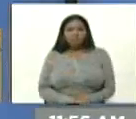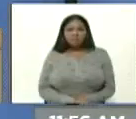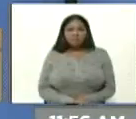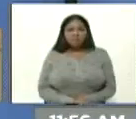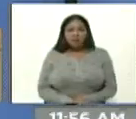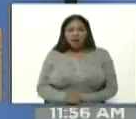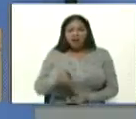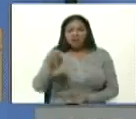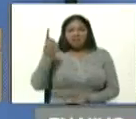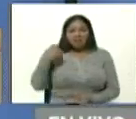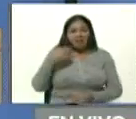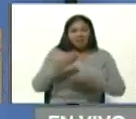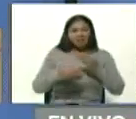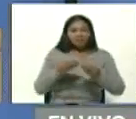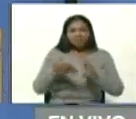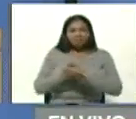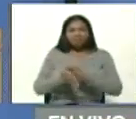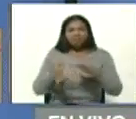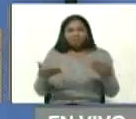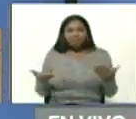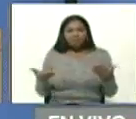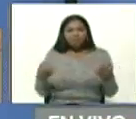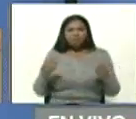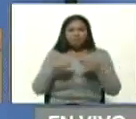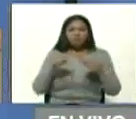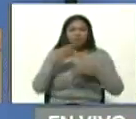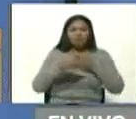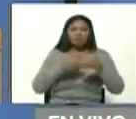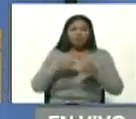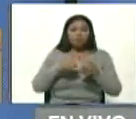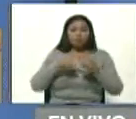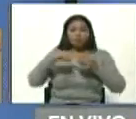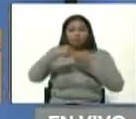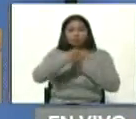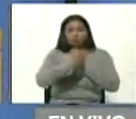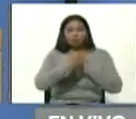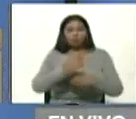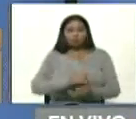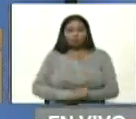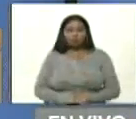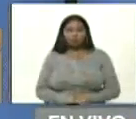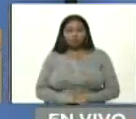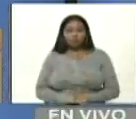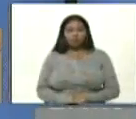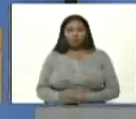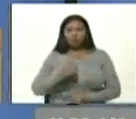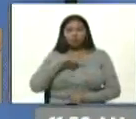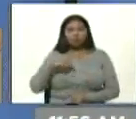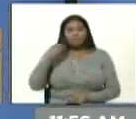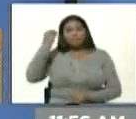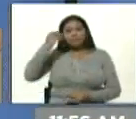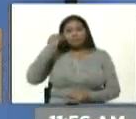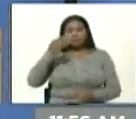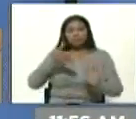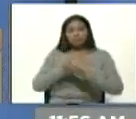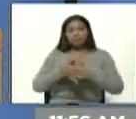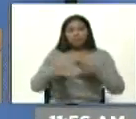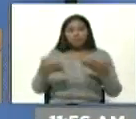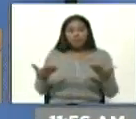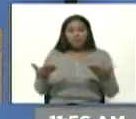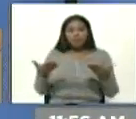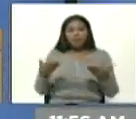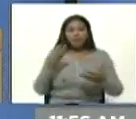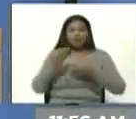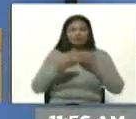o deberían haber hecho lo que hizo el gran polo patriótico, ¿no? Que nosotros estimábamos allí, ¿ves? Estimábamos